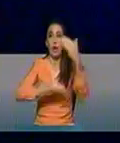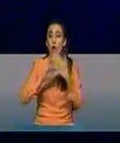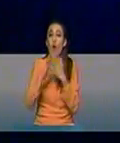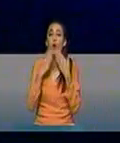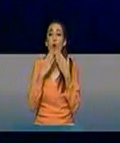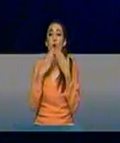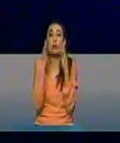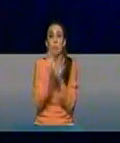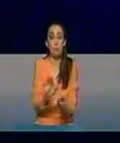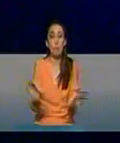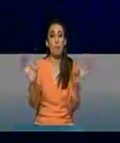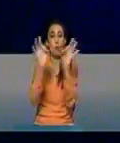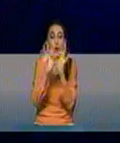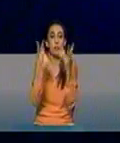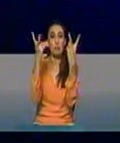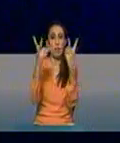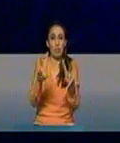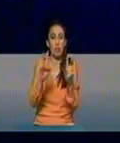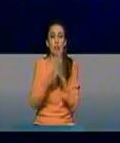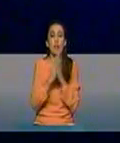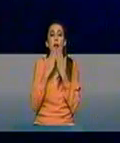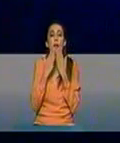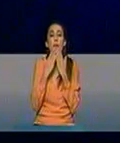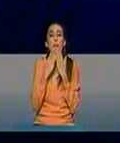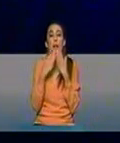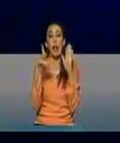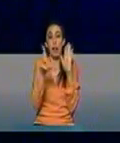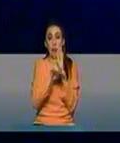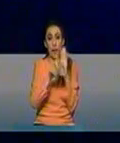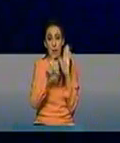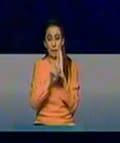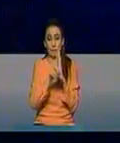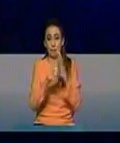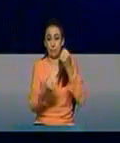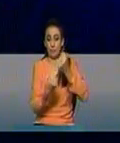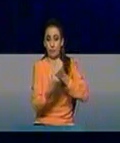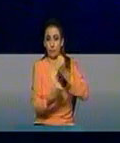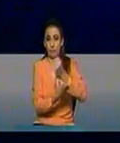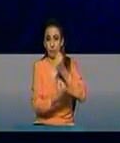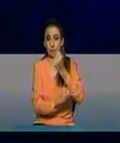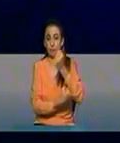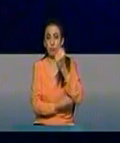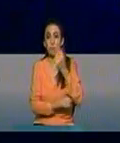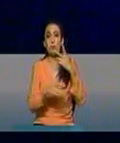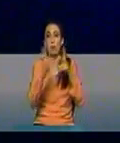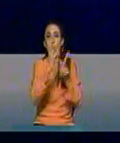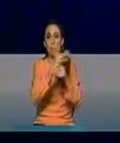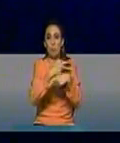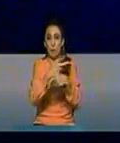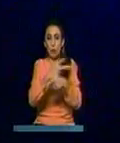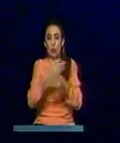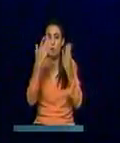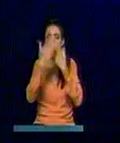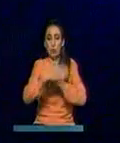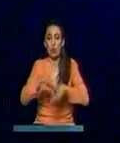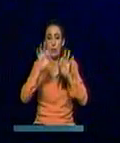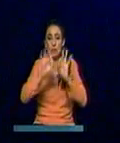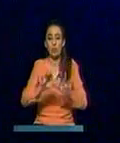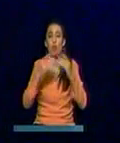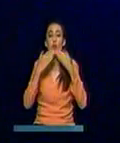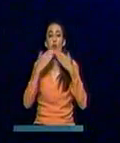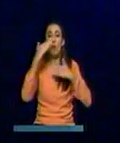mencionar también que a través de la ley de fomento económico y productivo, lo que estamos intentando